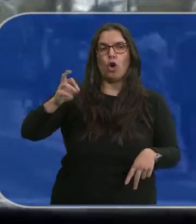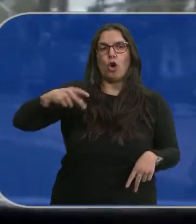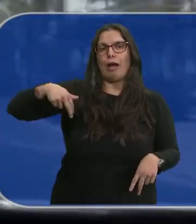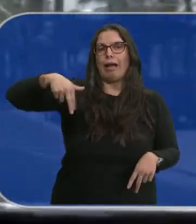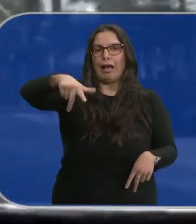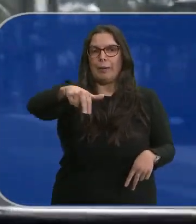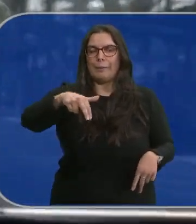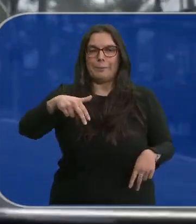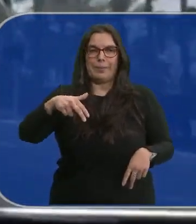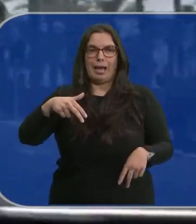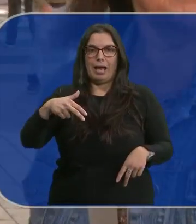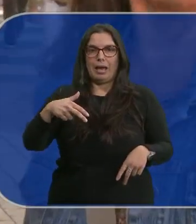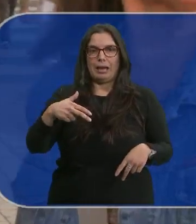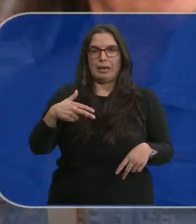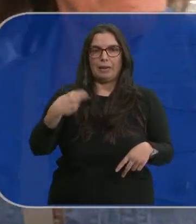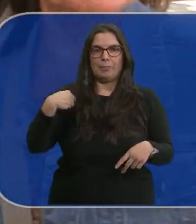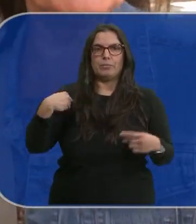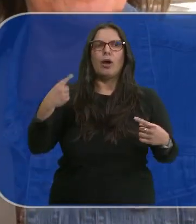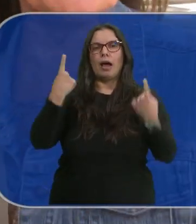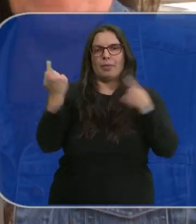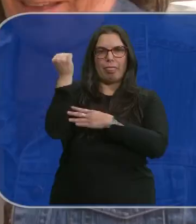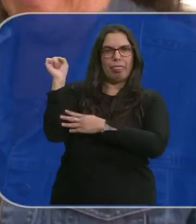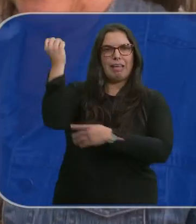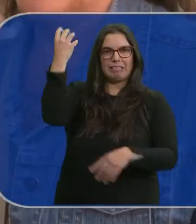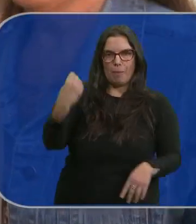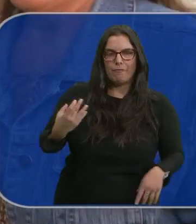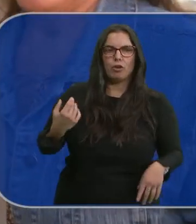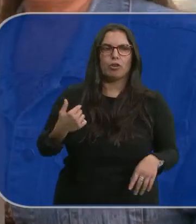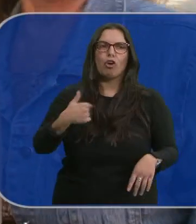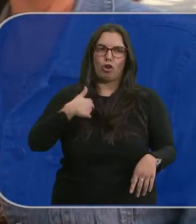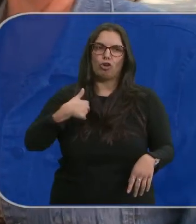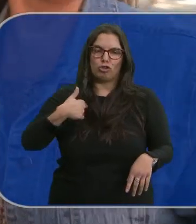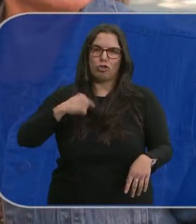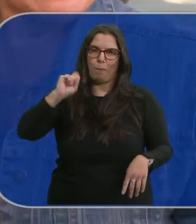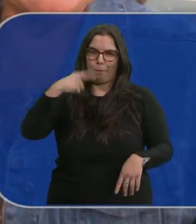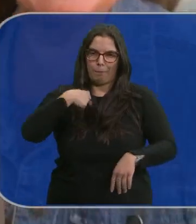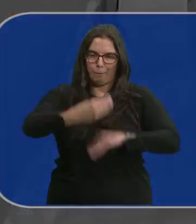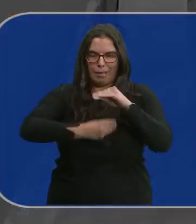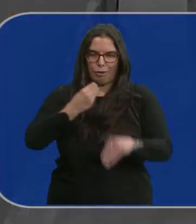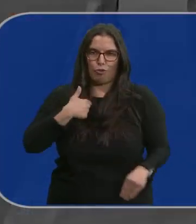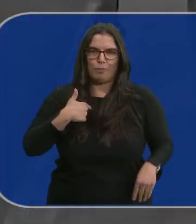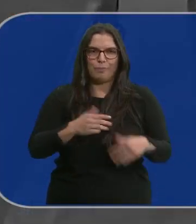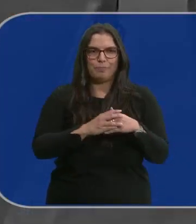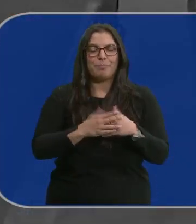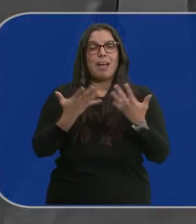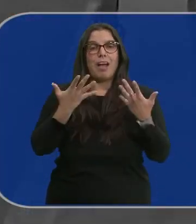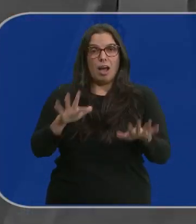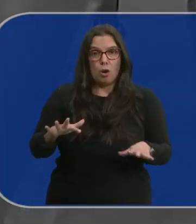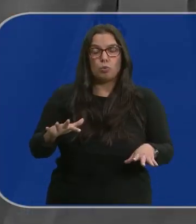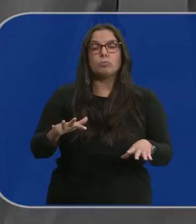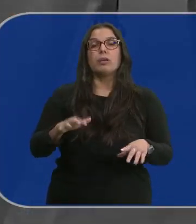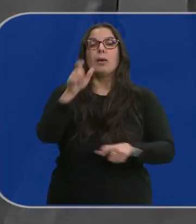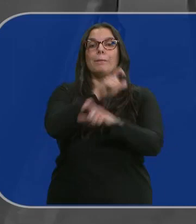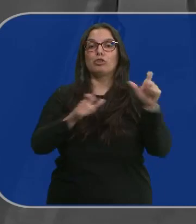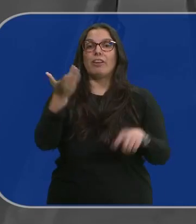por la calzada cuando no está permitido. Nos pasamos los semáforos. Yo soy el primero. Aún así, 3 de cada